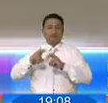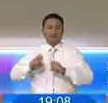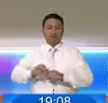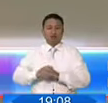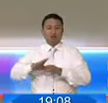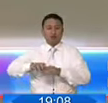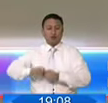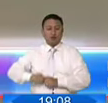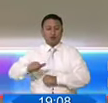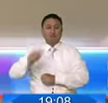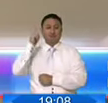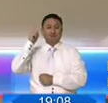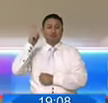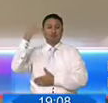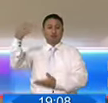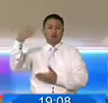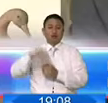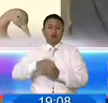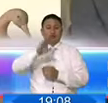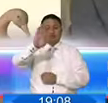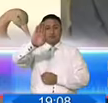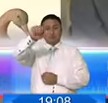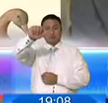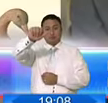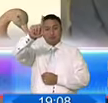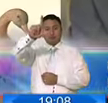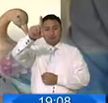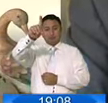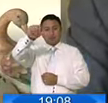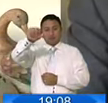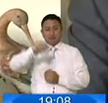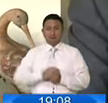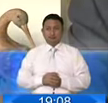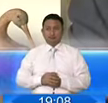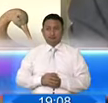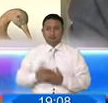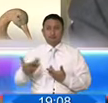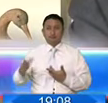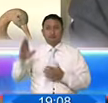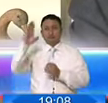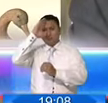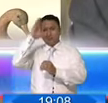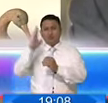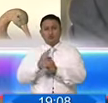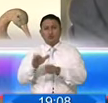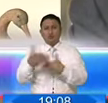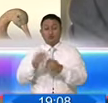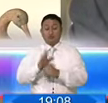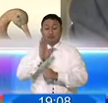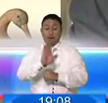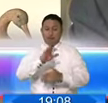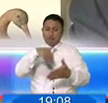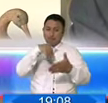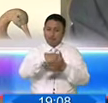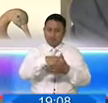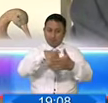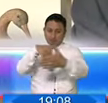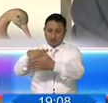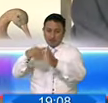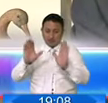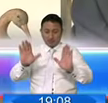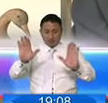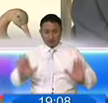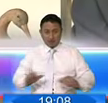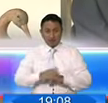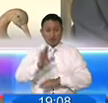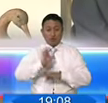el secuestro del activista político fernando balda ha tenido el propósito de poner muy claramente los límites de la tolerancia